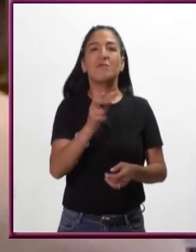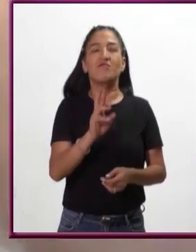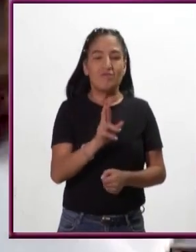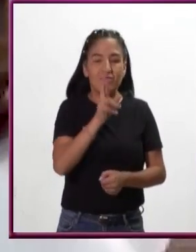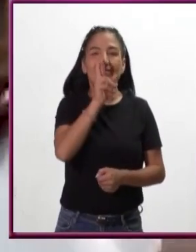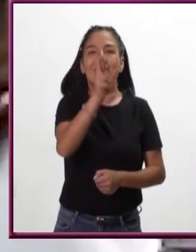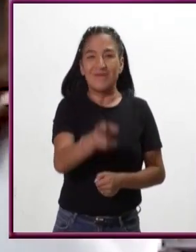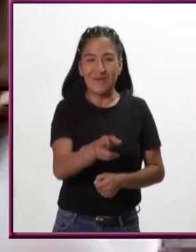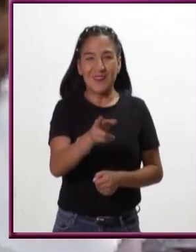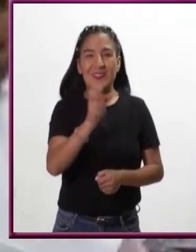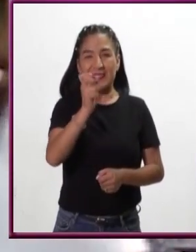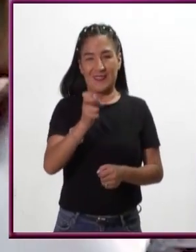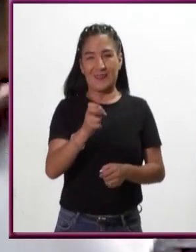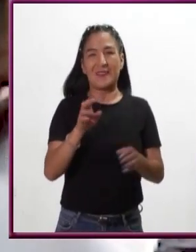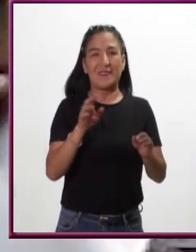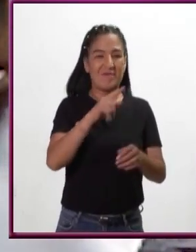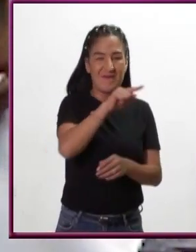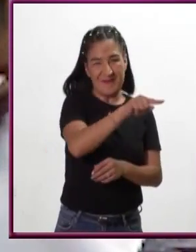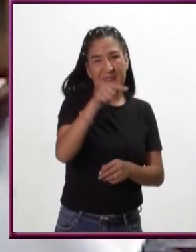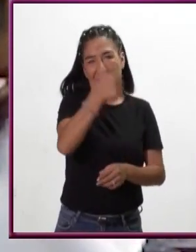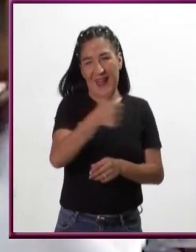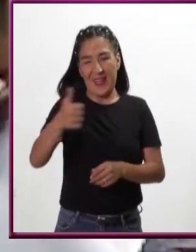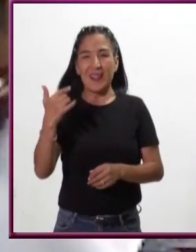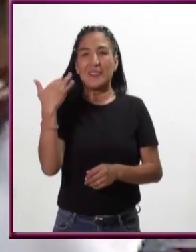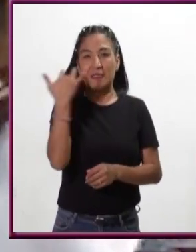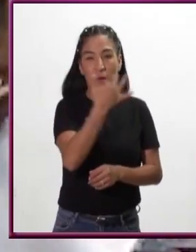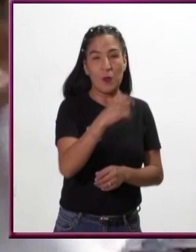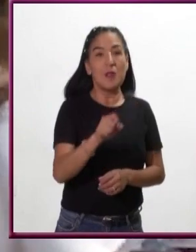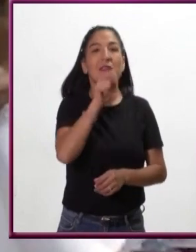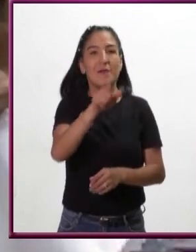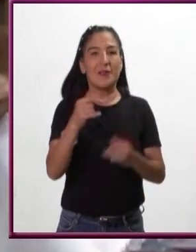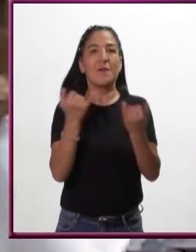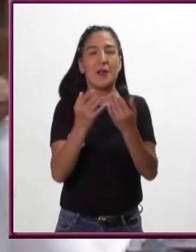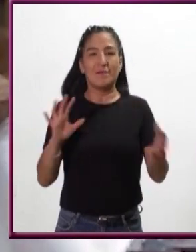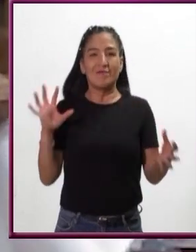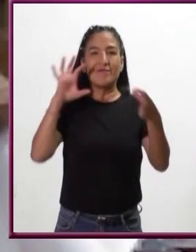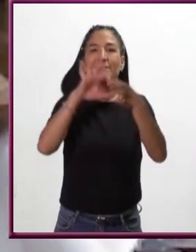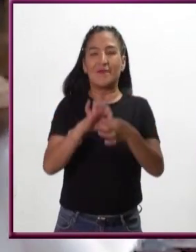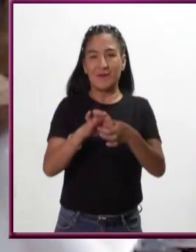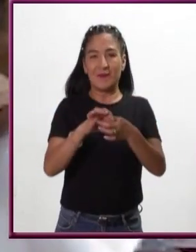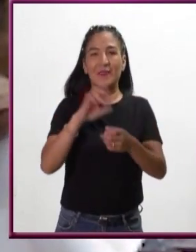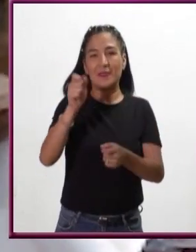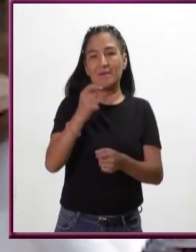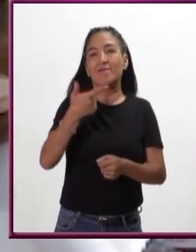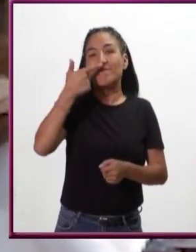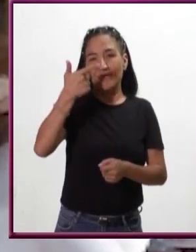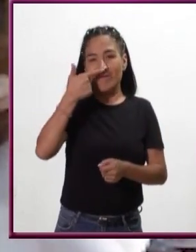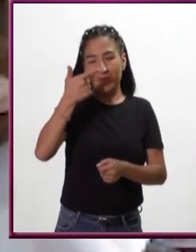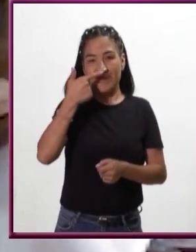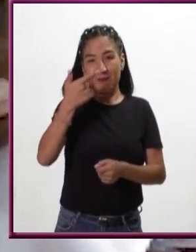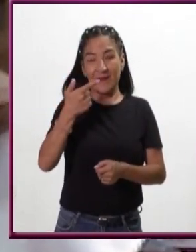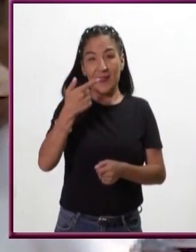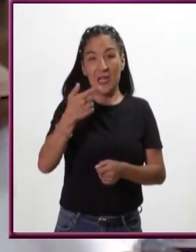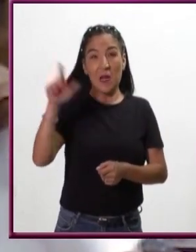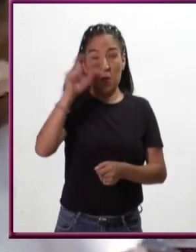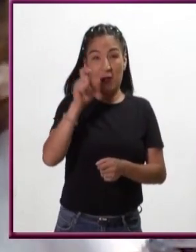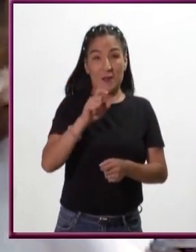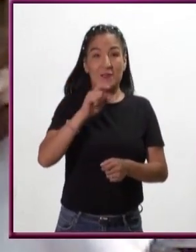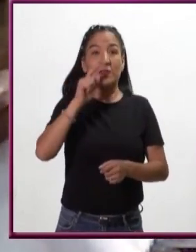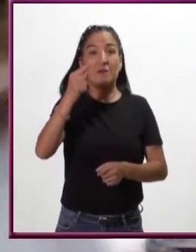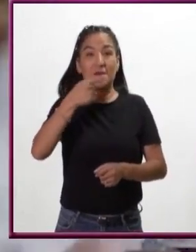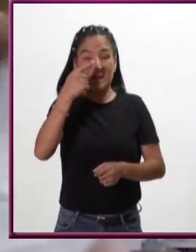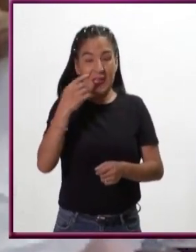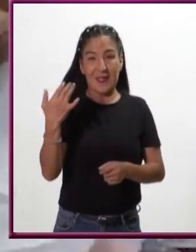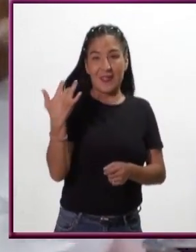esta respuesta a los sabores, se activa también la parte del olfato. Entonces, pues todos